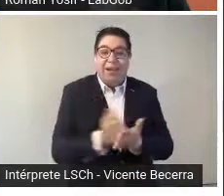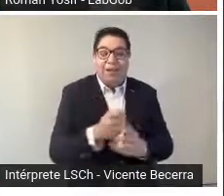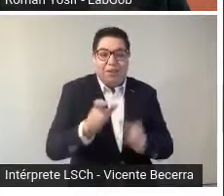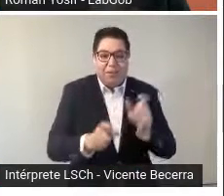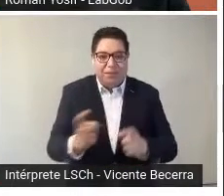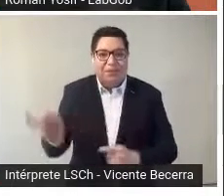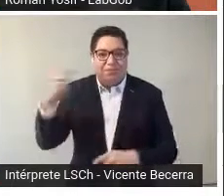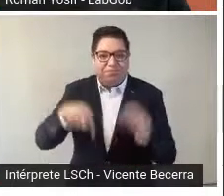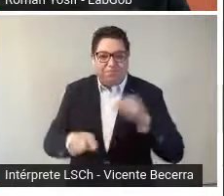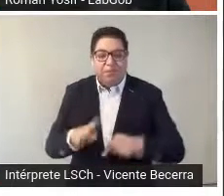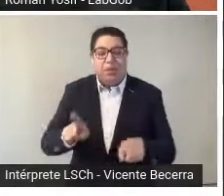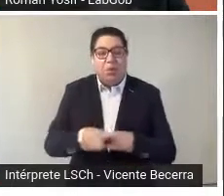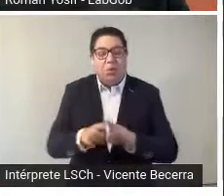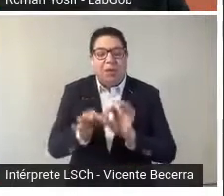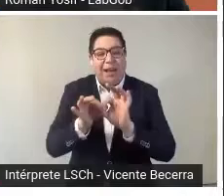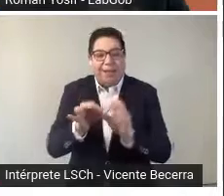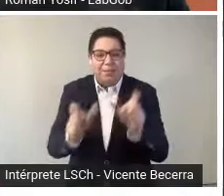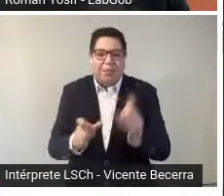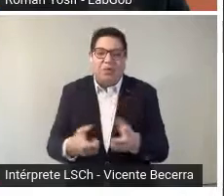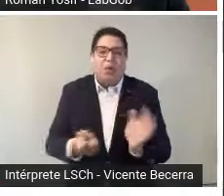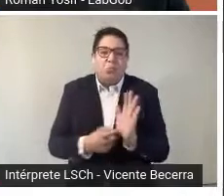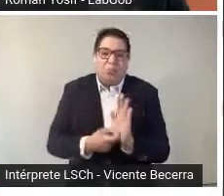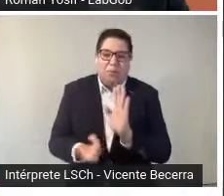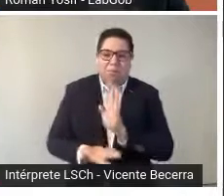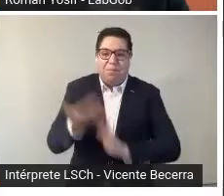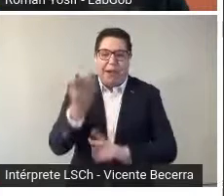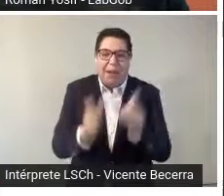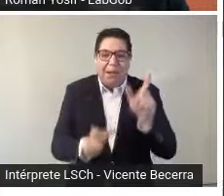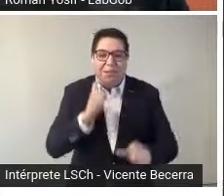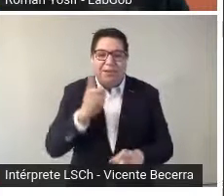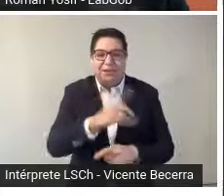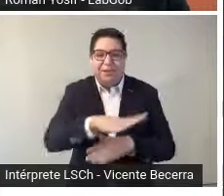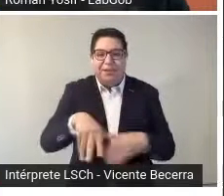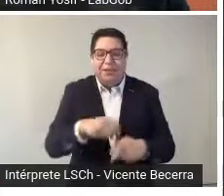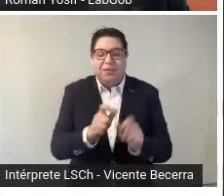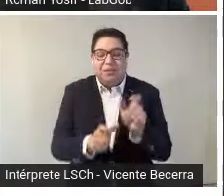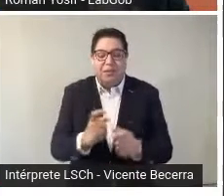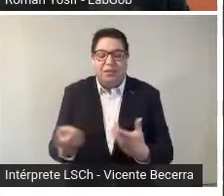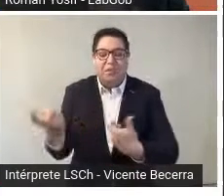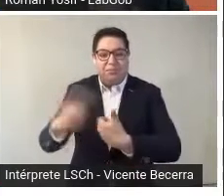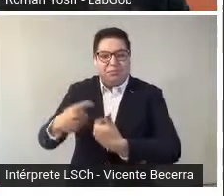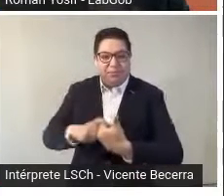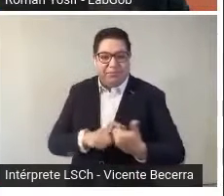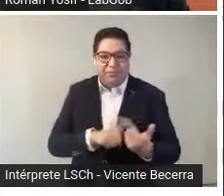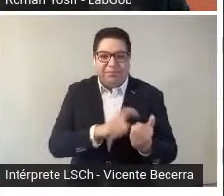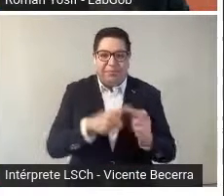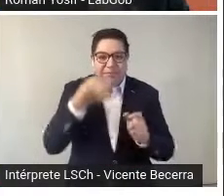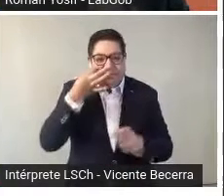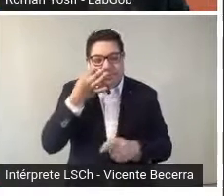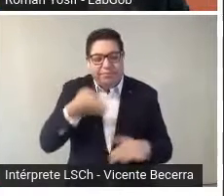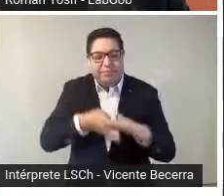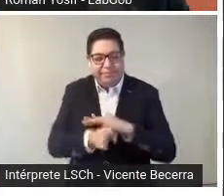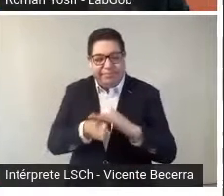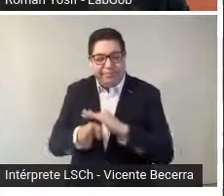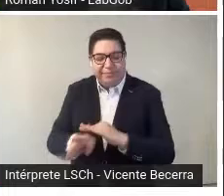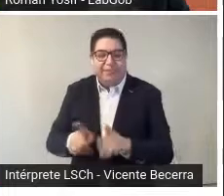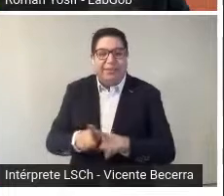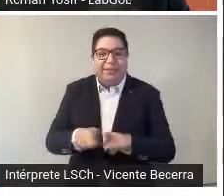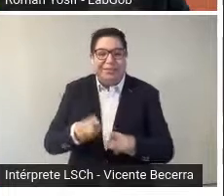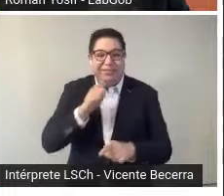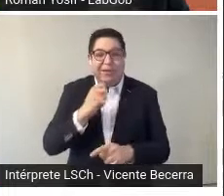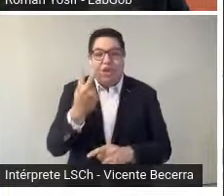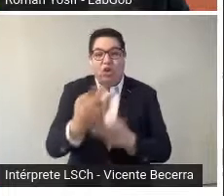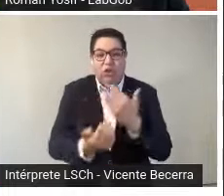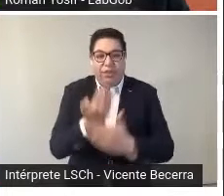acá, y agradecer a los miles de innovadores e innovadoras públicas que se conectan el día de hoy y que serán parte de estos dos